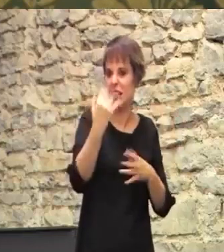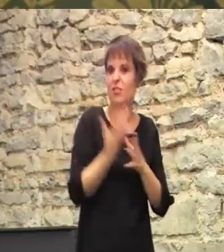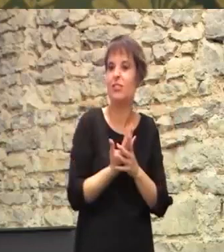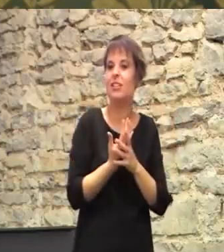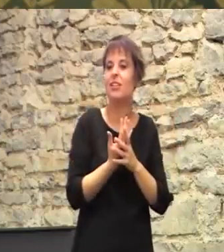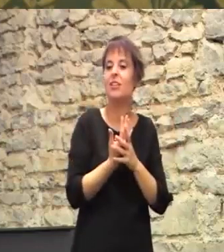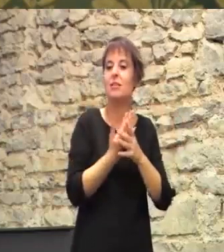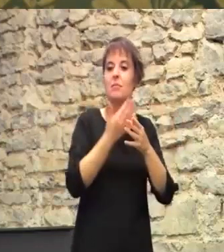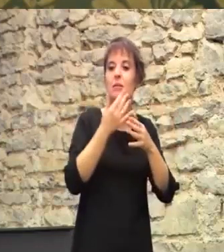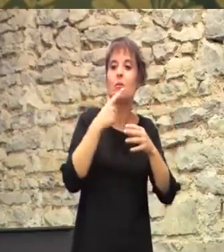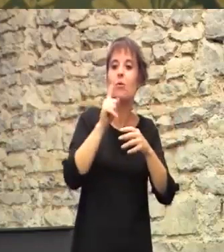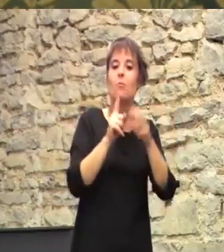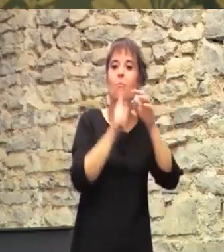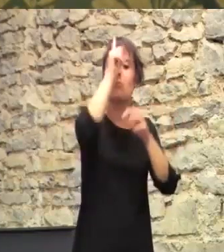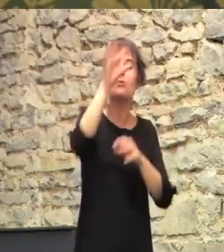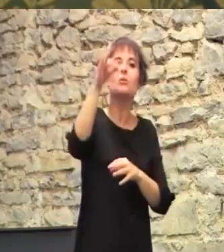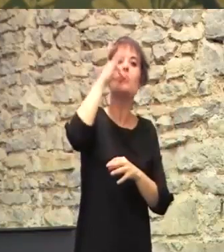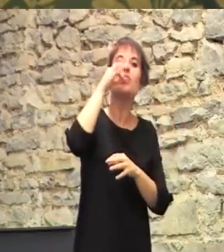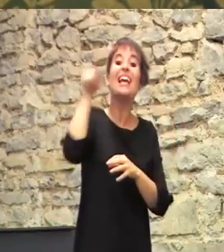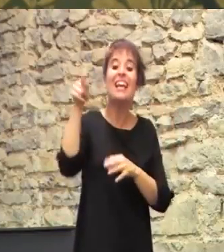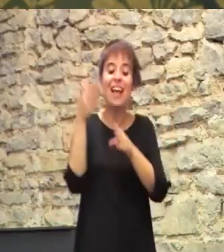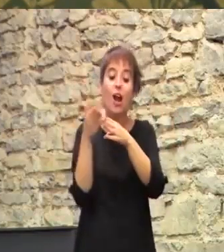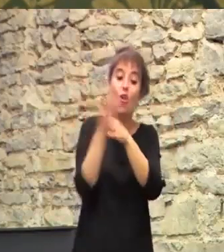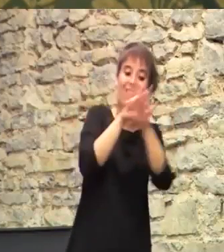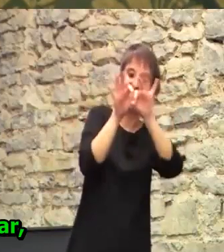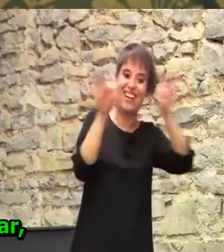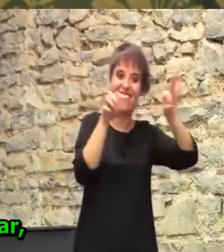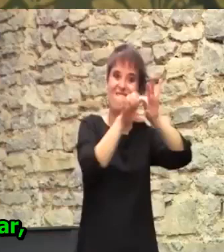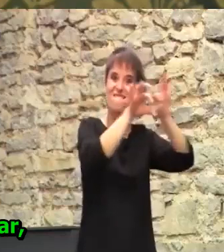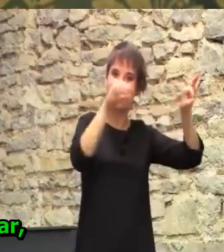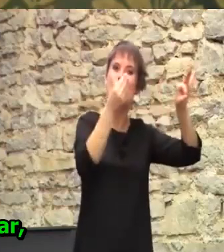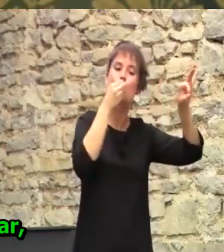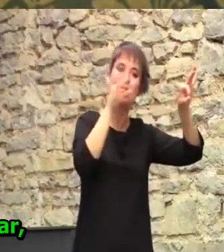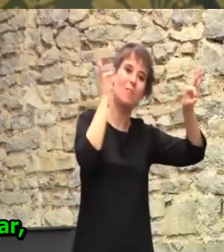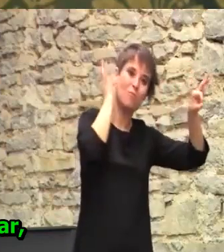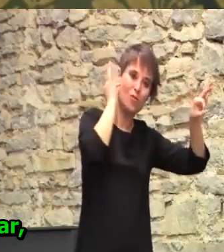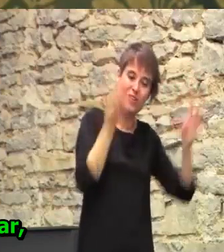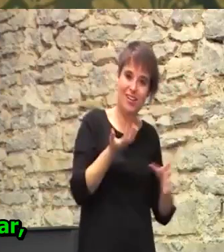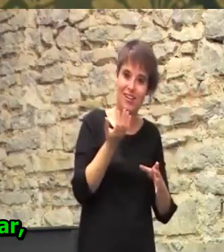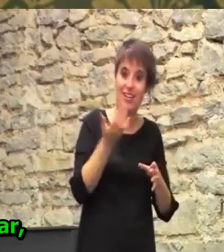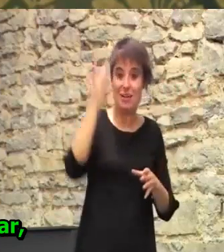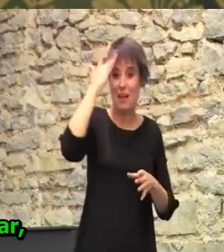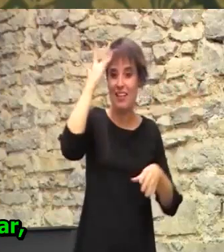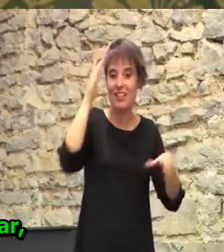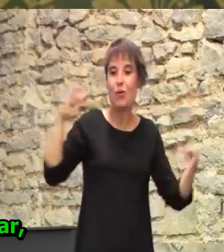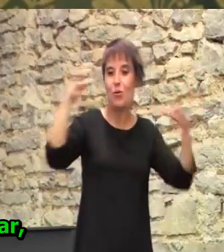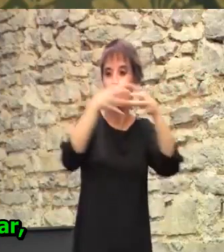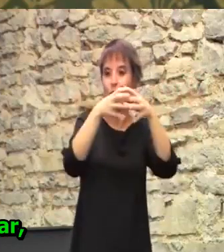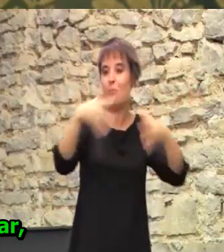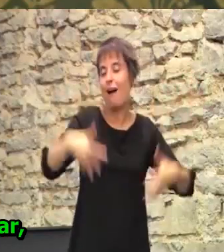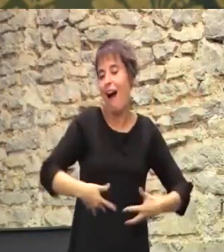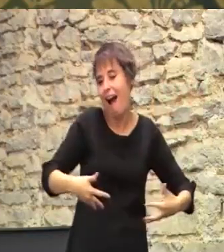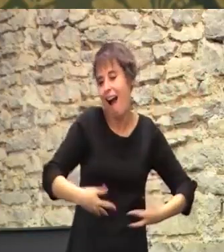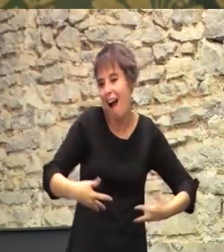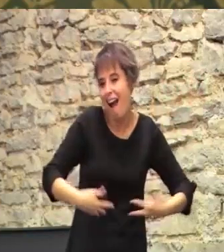le daba al marido las puntas y se comían los cabos bien por supuesto en el grupo se pueden imaginar así como ustedes se